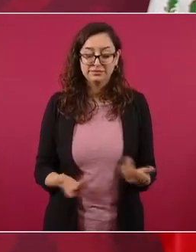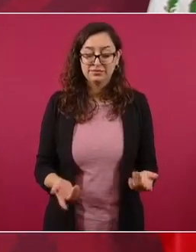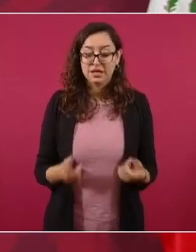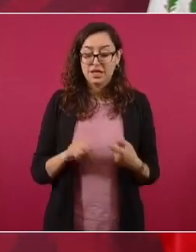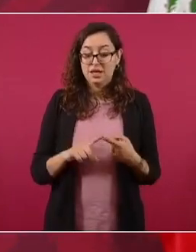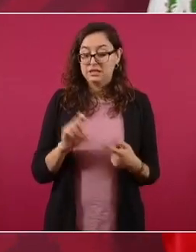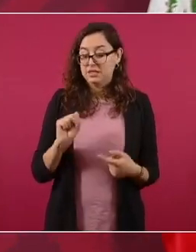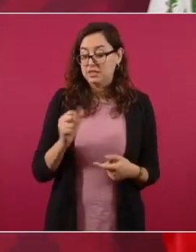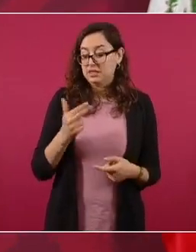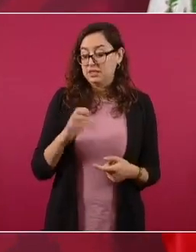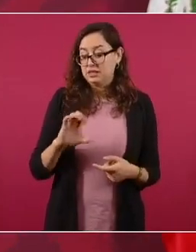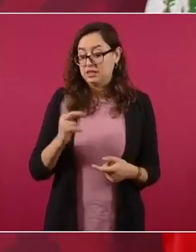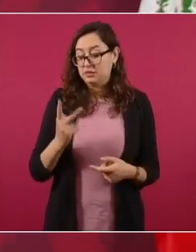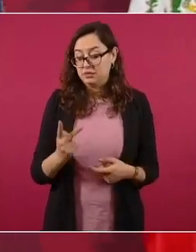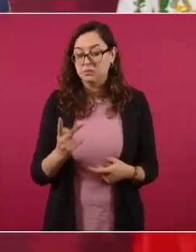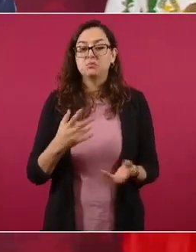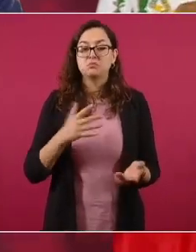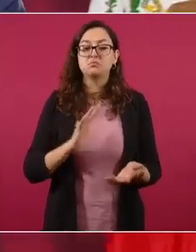para